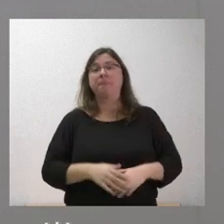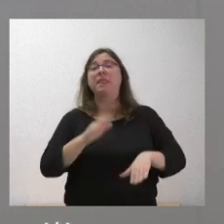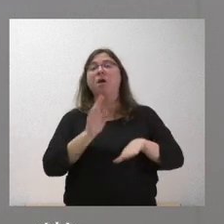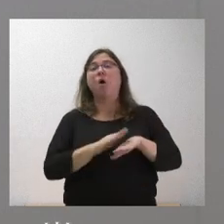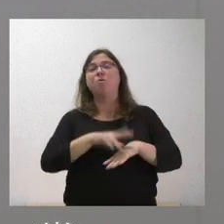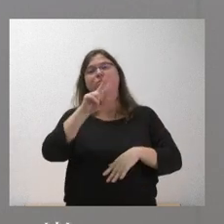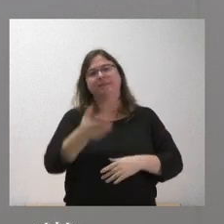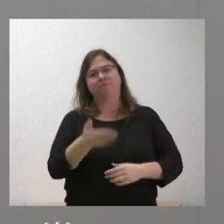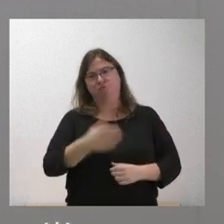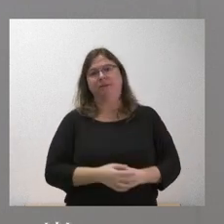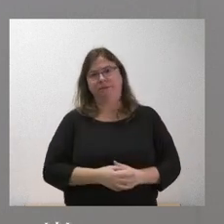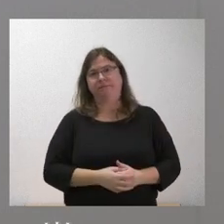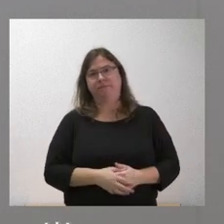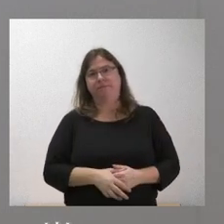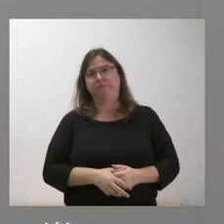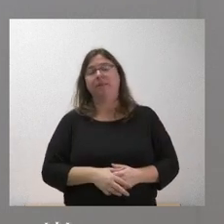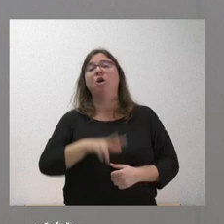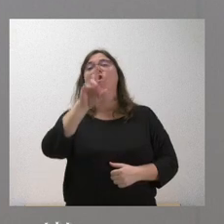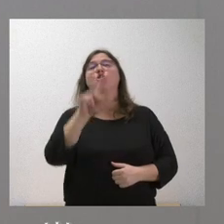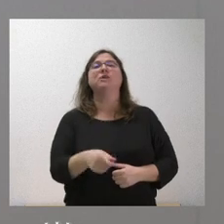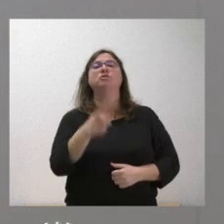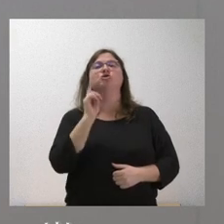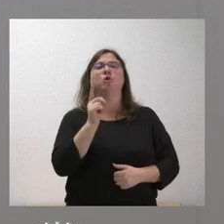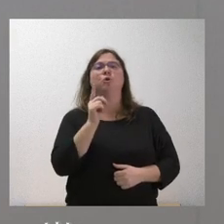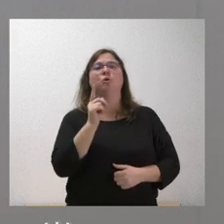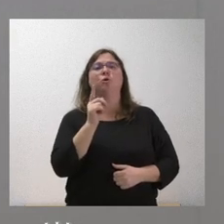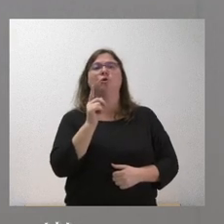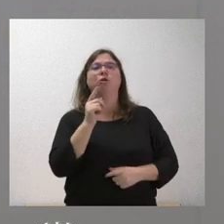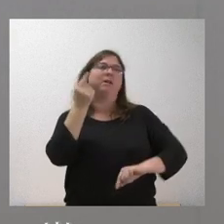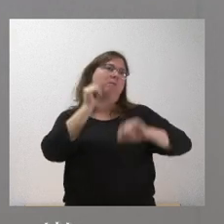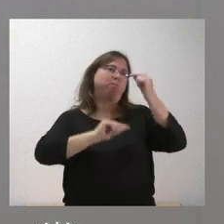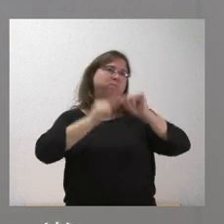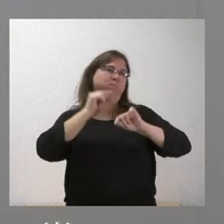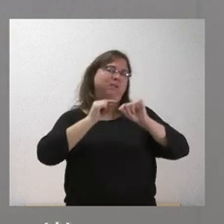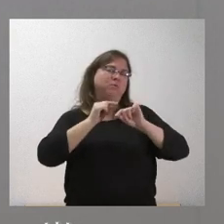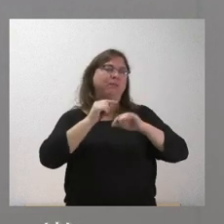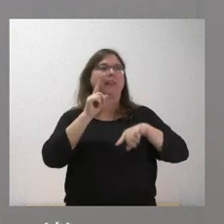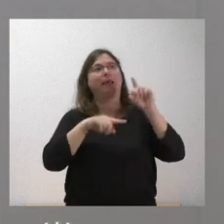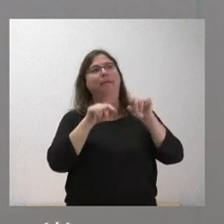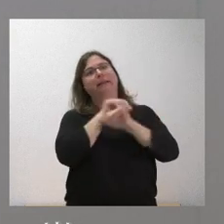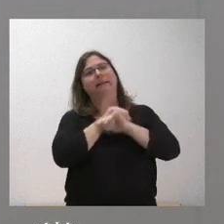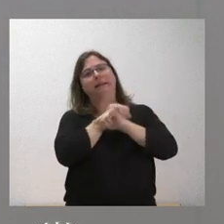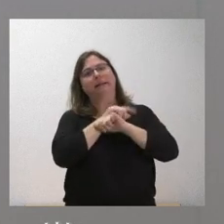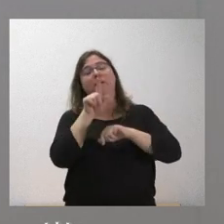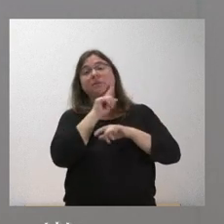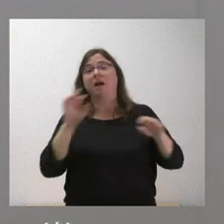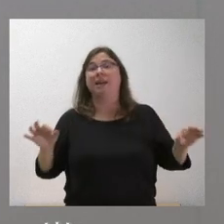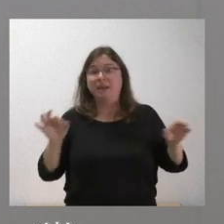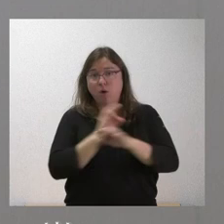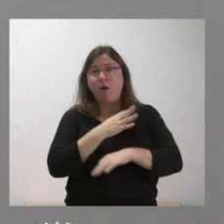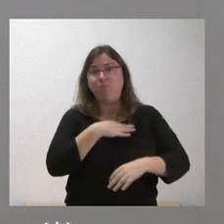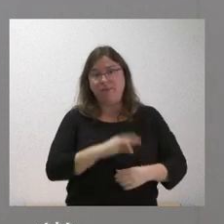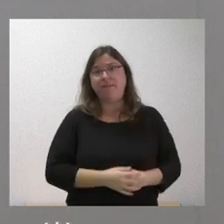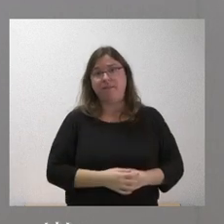es importante a veces no se trata solo de hacer un presupuesto sobre base de expectativas que nos hubiéramos equivocado muy probablemente